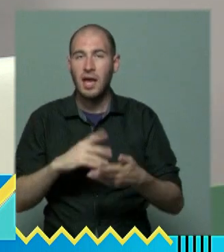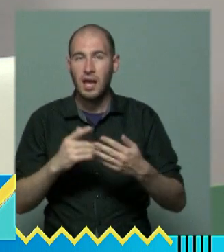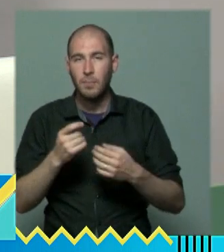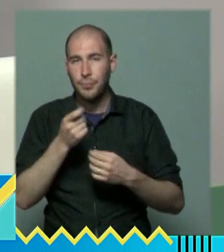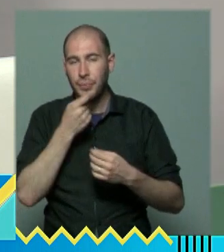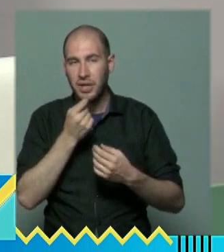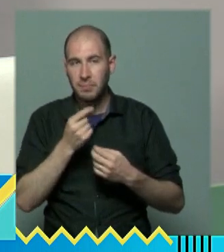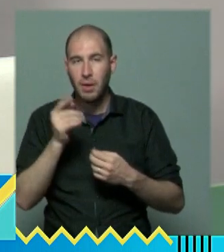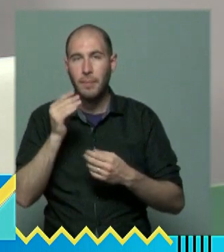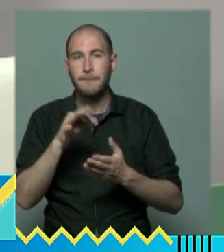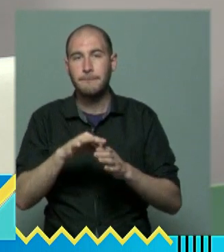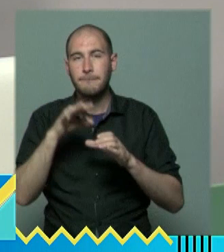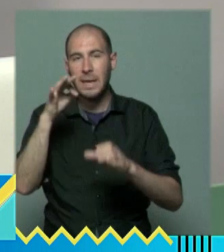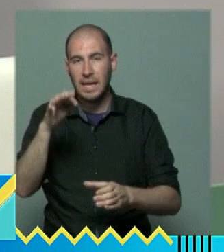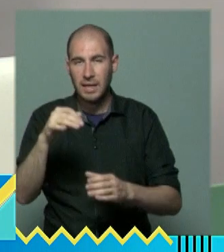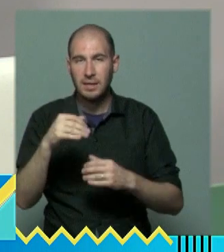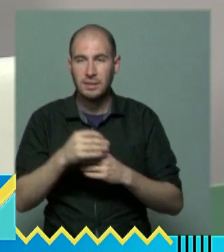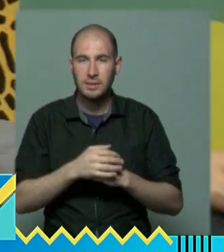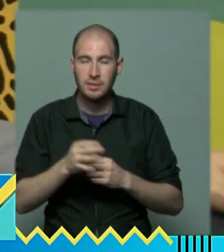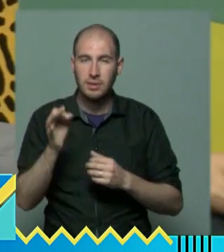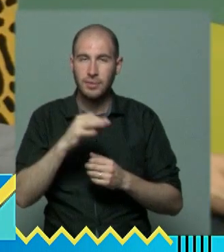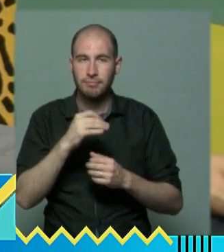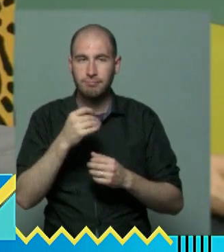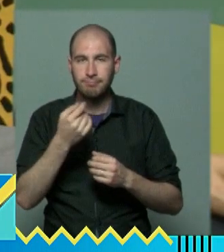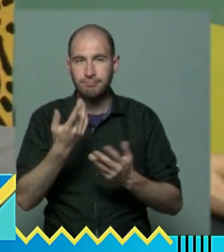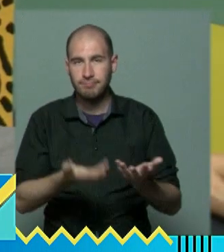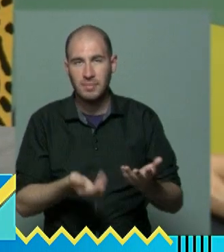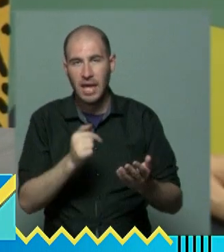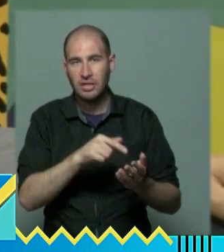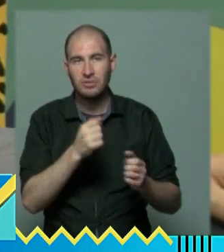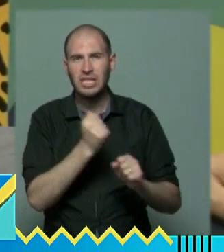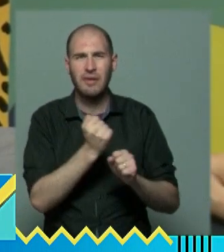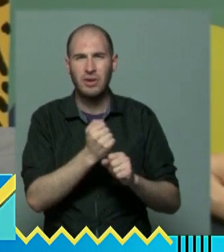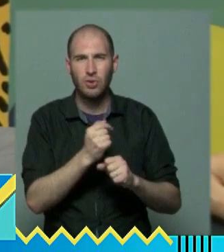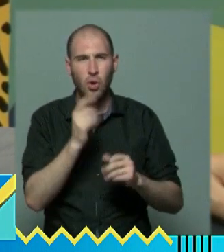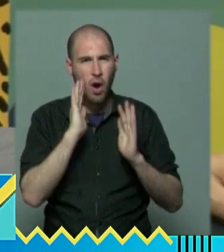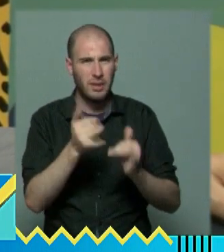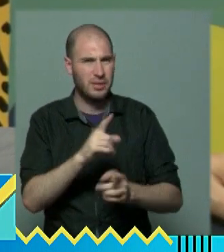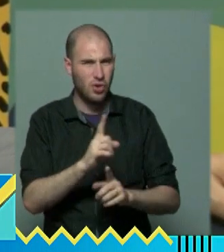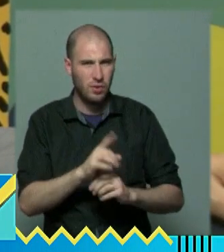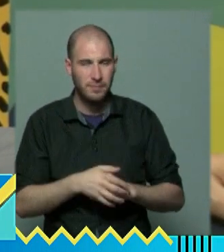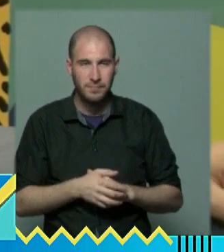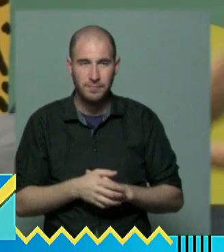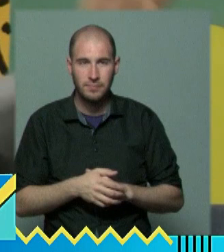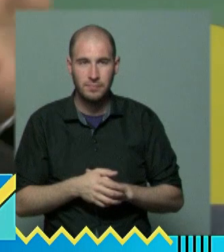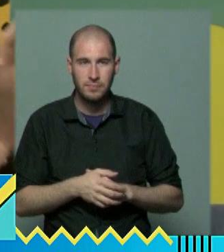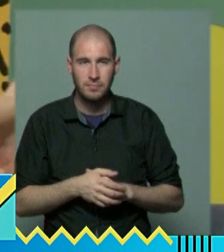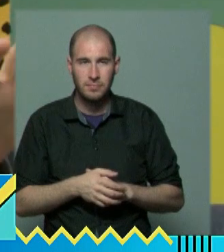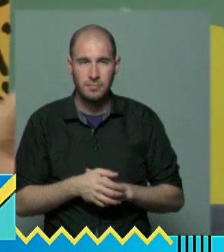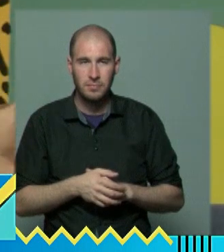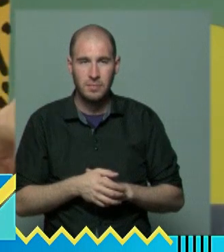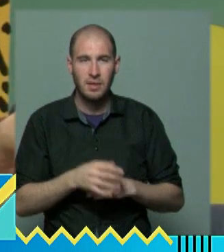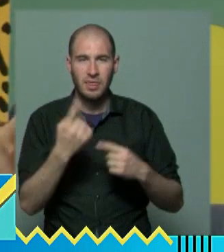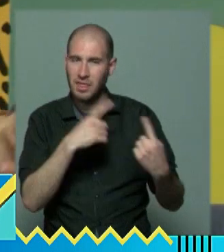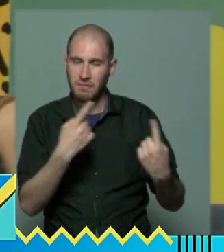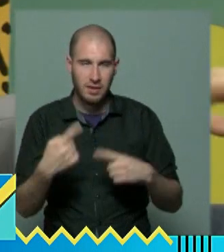tipo de beca? No, eso no es trabajo juvenil. En realidad son dos